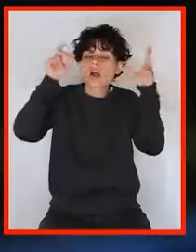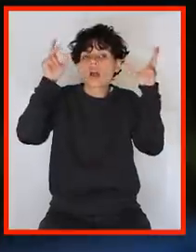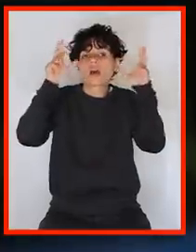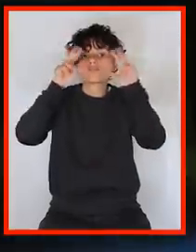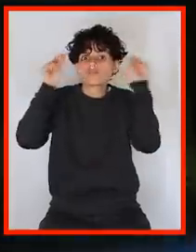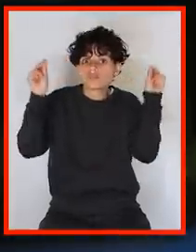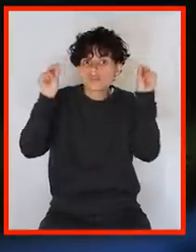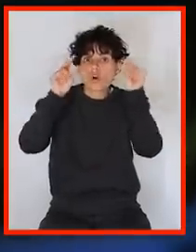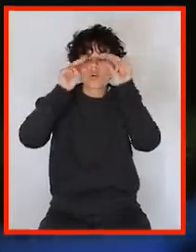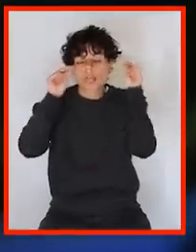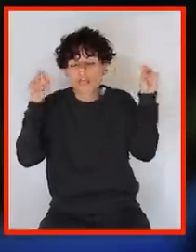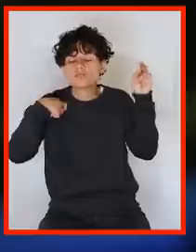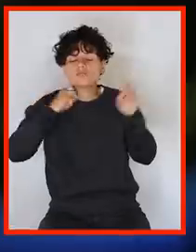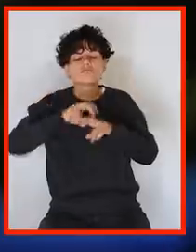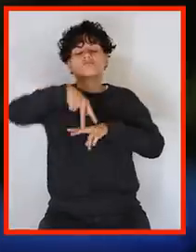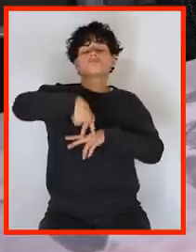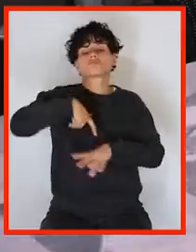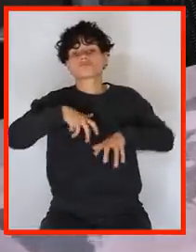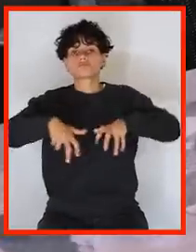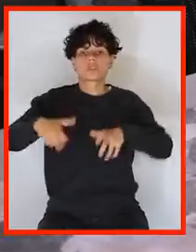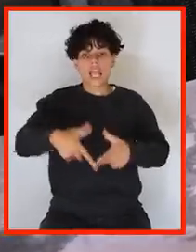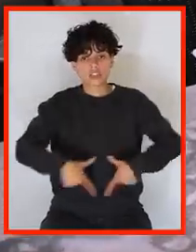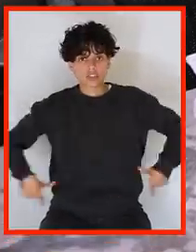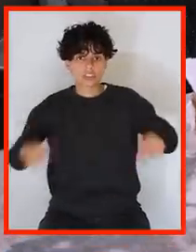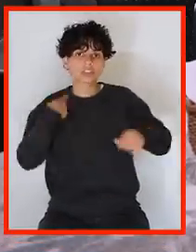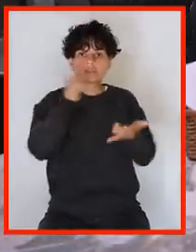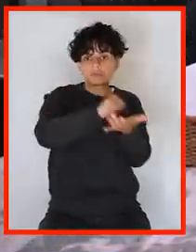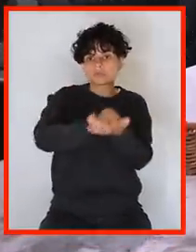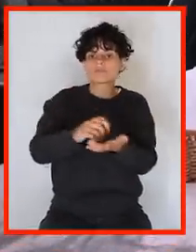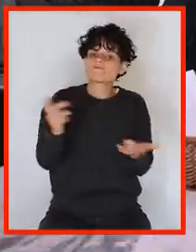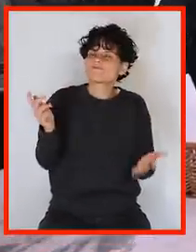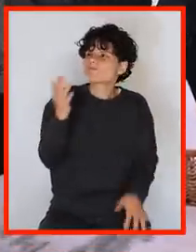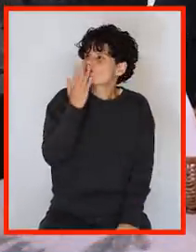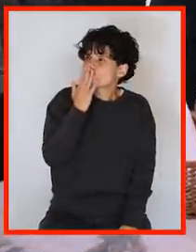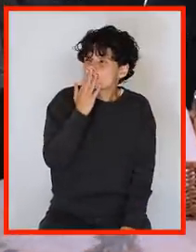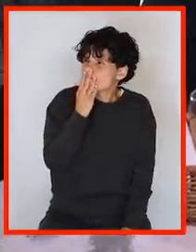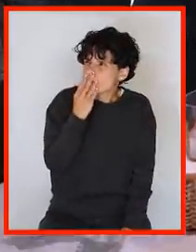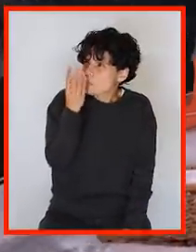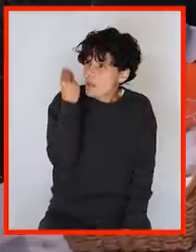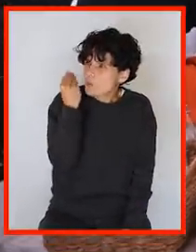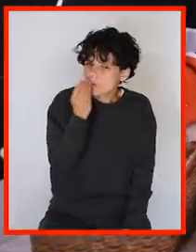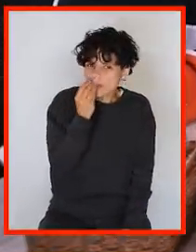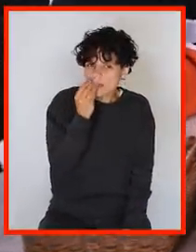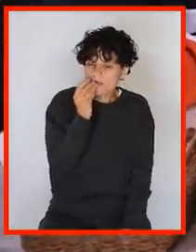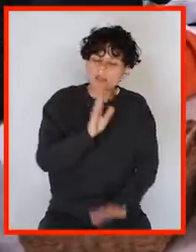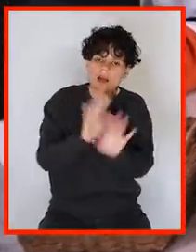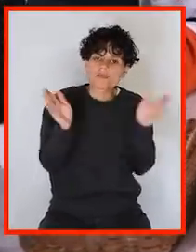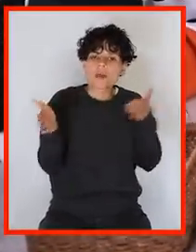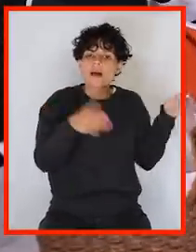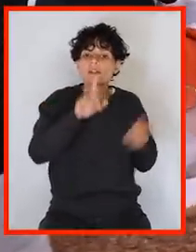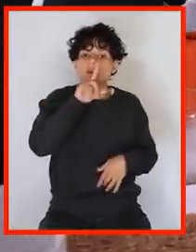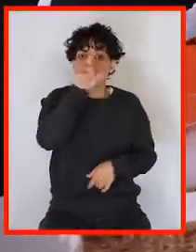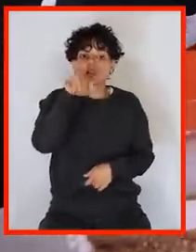puede ser, no sé, me levanté en calzoncillo. ¿No? Pero parece, ¿ah? ¿Eh? Pero parece. Parece que sí, weón. Bueno, ¿cómo sí ha sido esta experiencia de esta canción